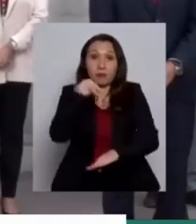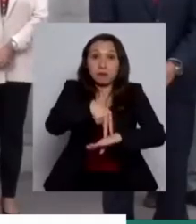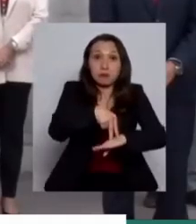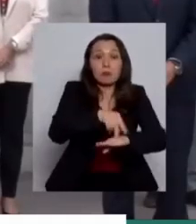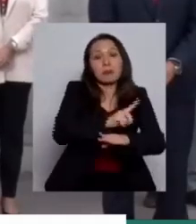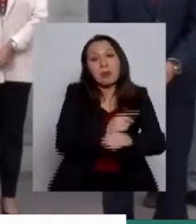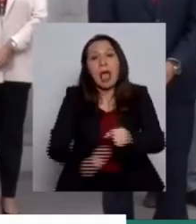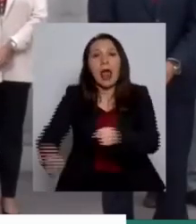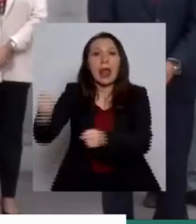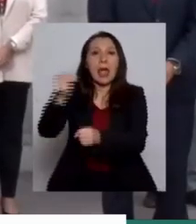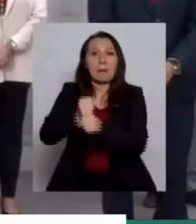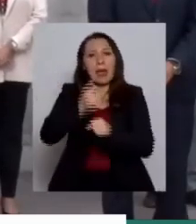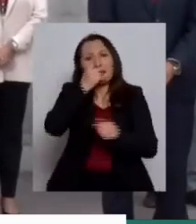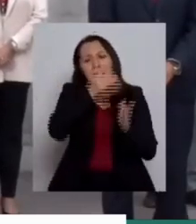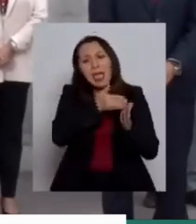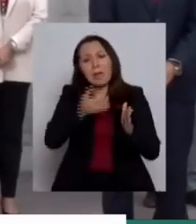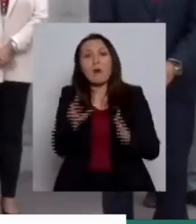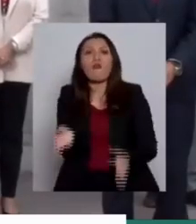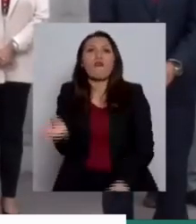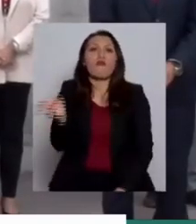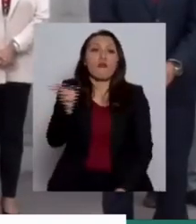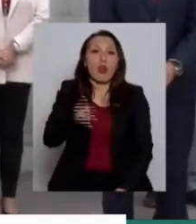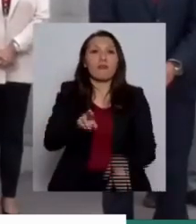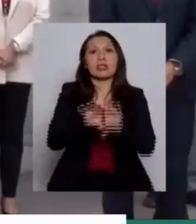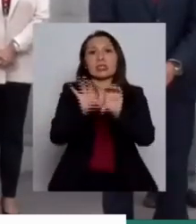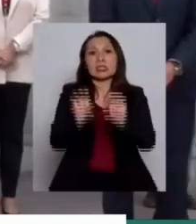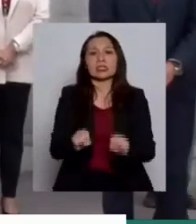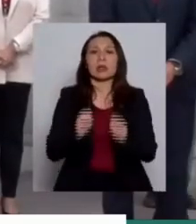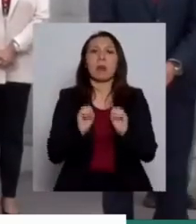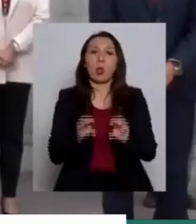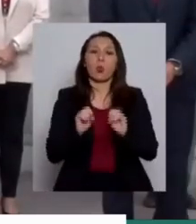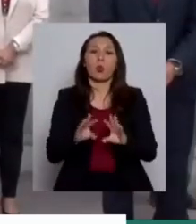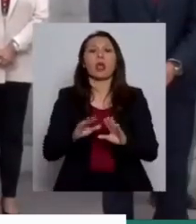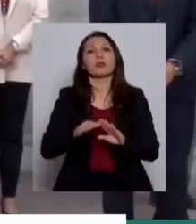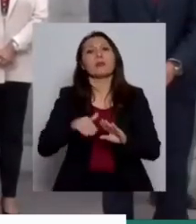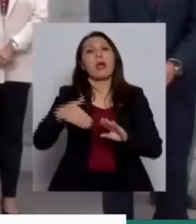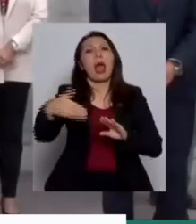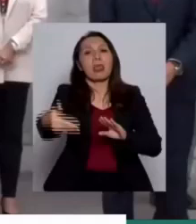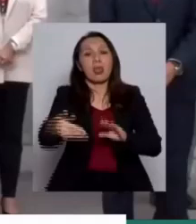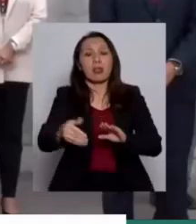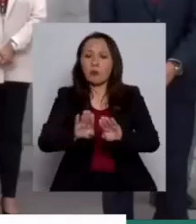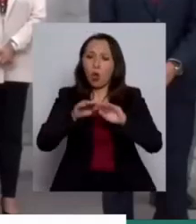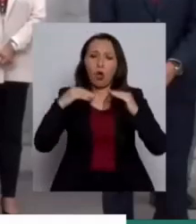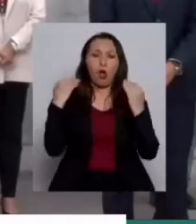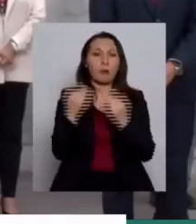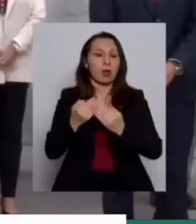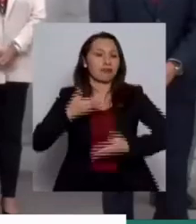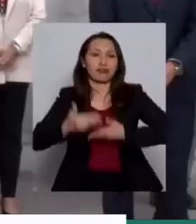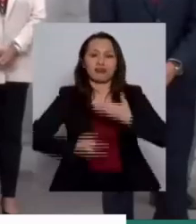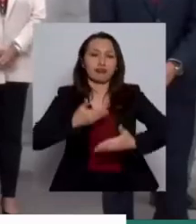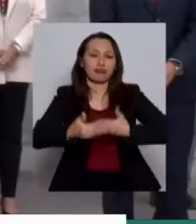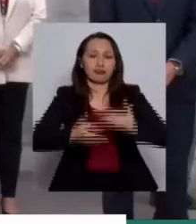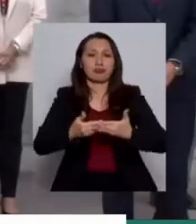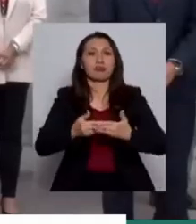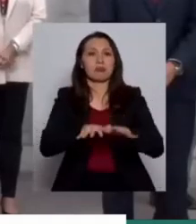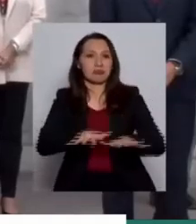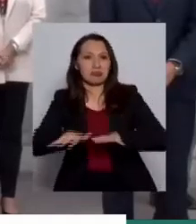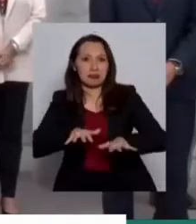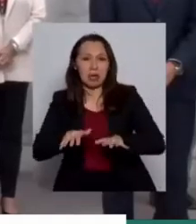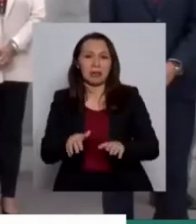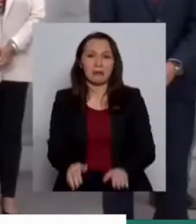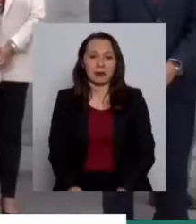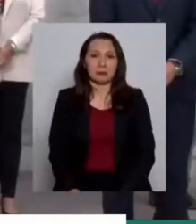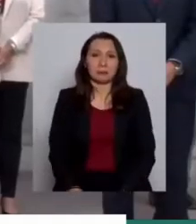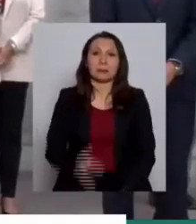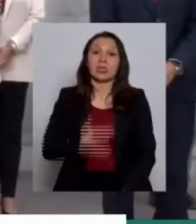personal. Vamos a esperar que termine el proceso legislativo, subrayó. En medio del crispado ambiente político, enfatizó que espera avanzar en un